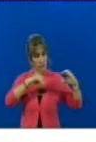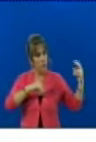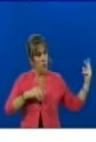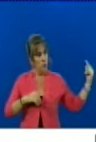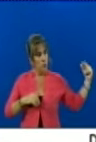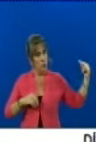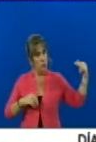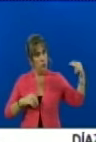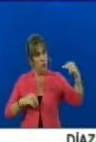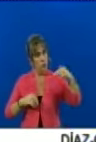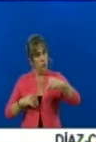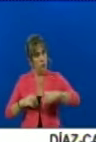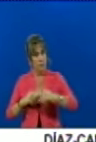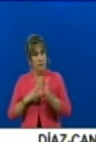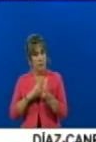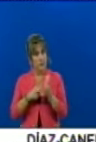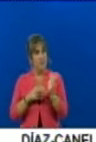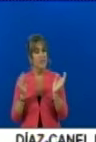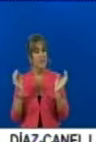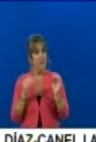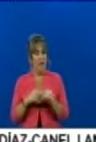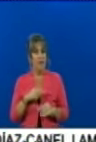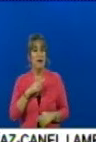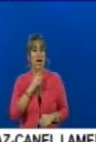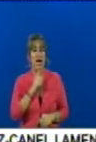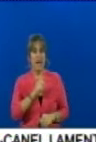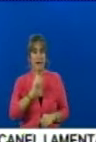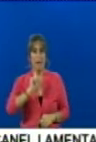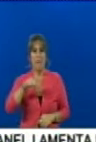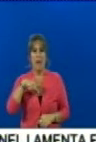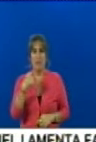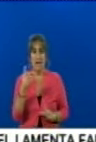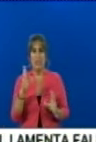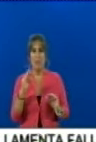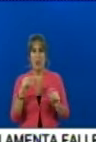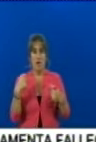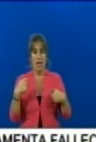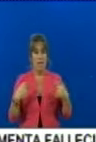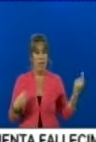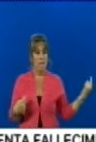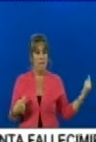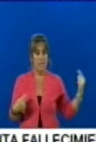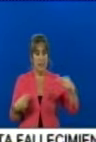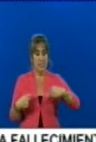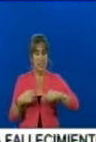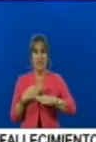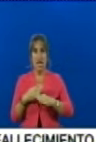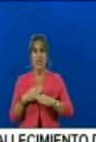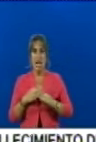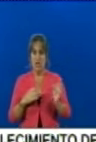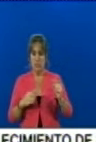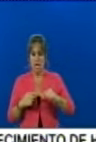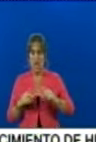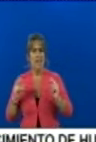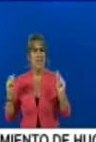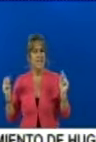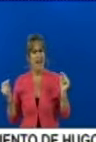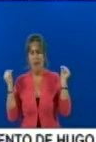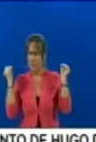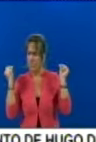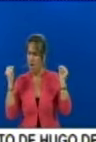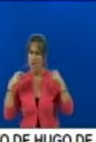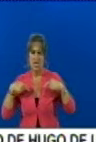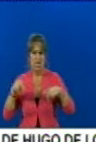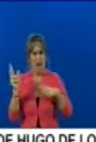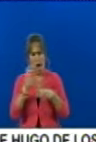estamos casi seguros que le estamos dando seguimiento, que mañana en la noche debe correr en Santiago de Cuba, de inmediato que llegue la operación, se hace